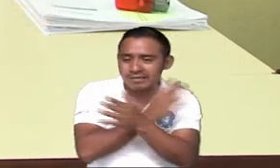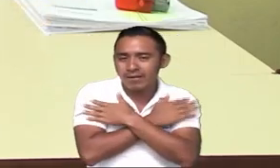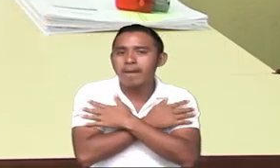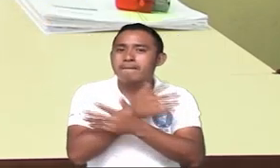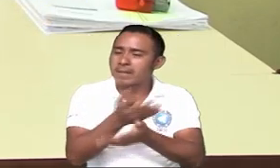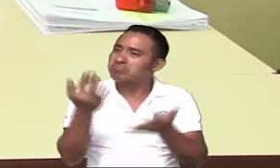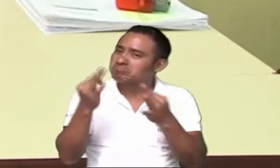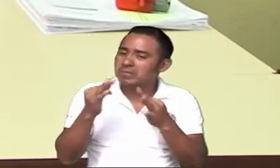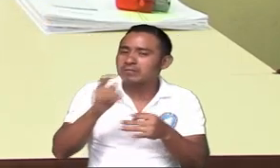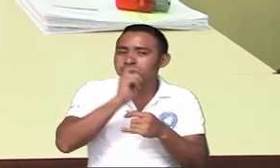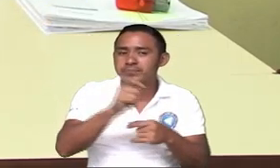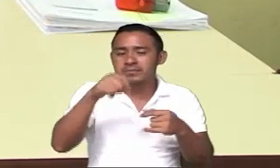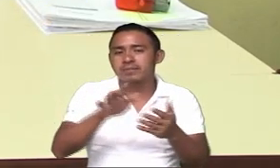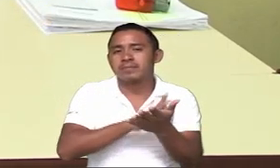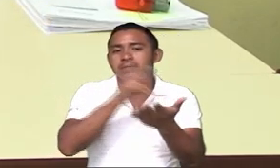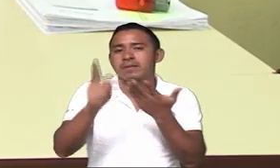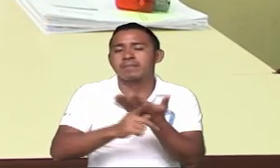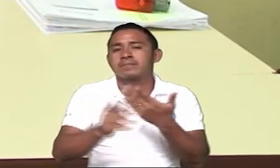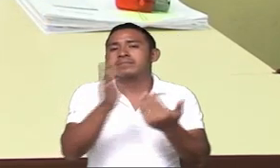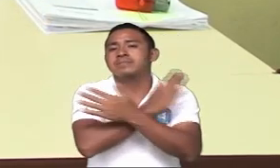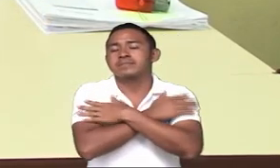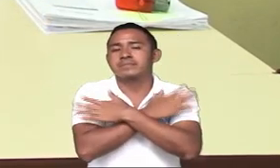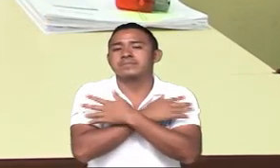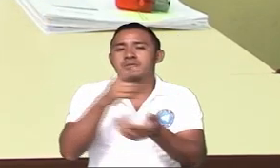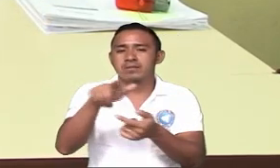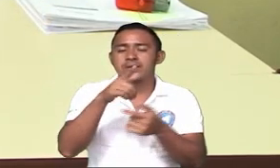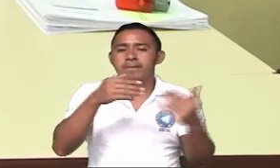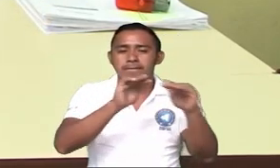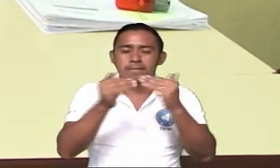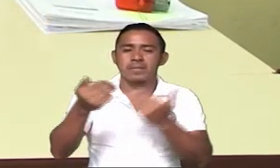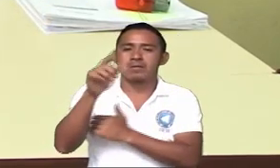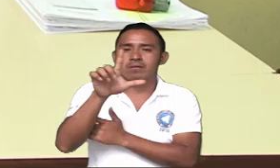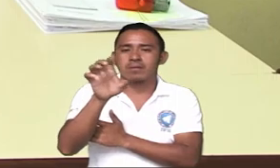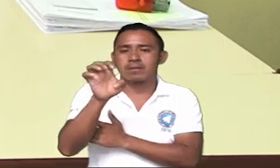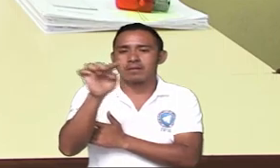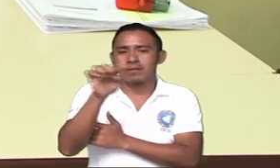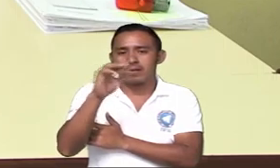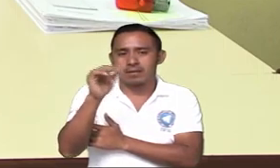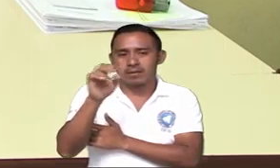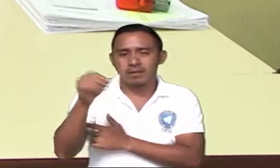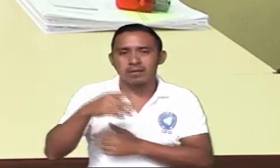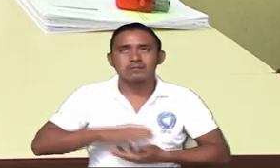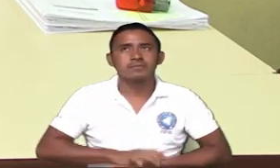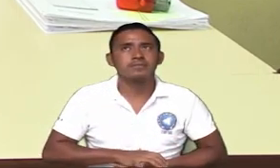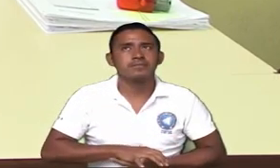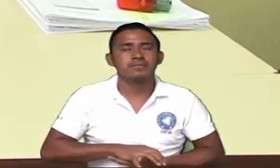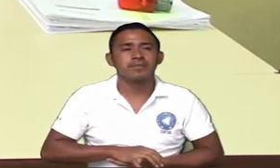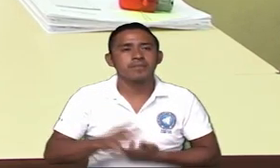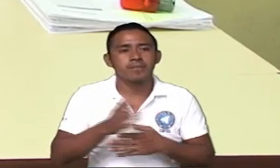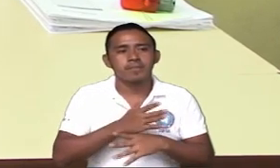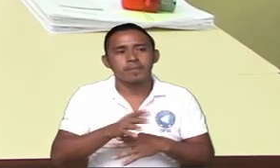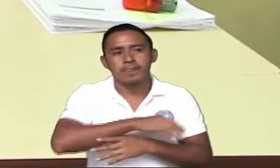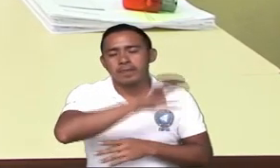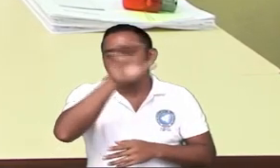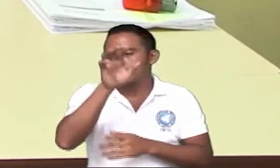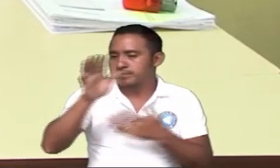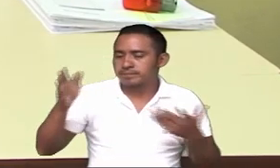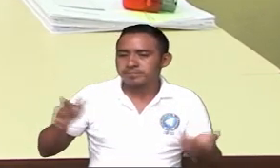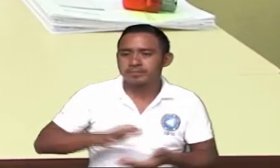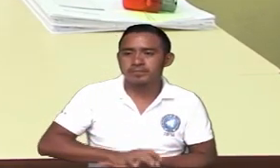programa, así que muchos saludos para ustedes. Varias partes de Managua, incluso en los departamentos, así que saludos para todos